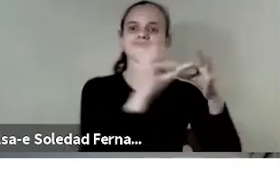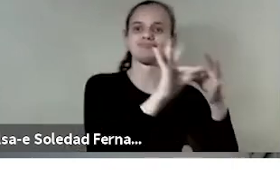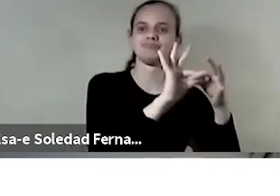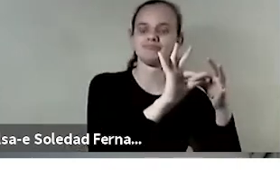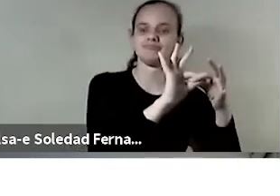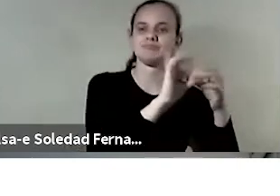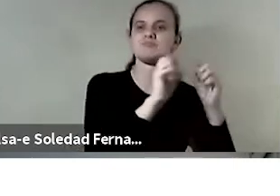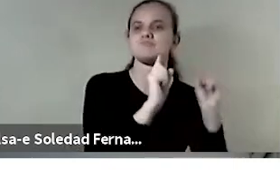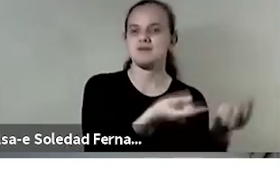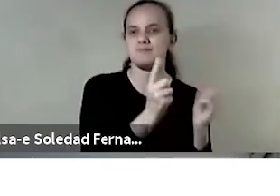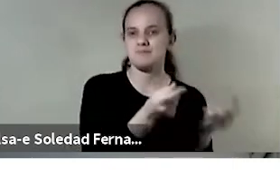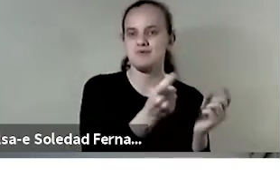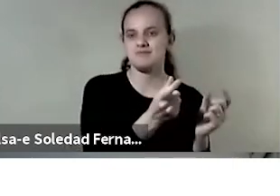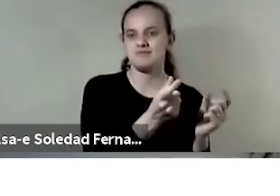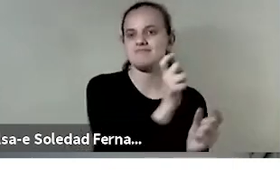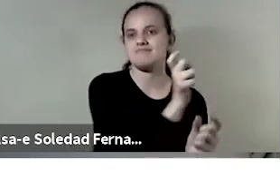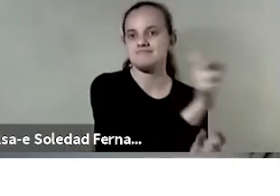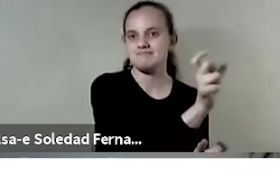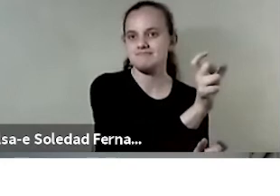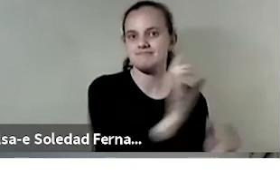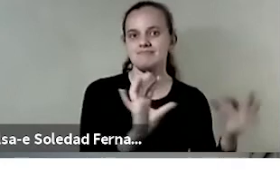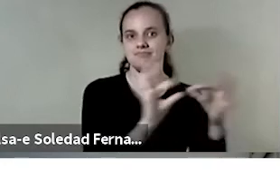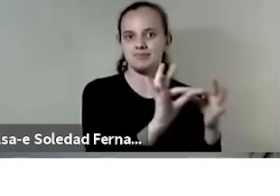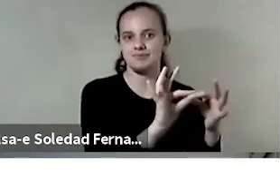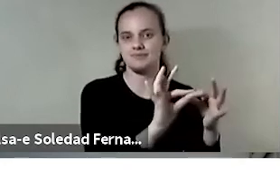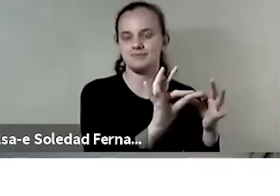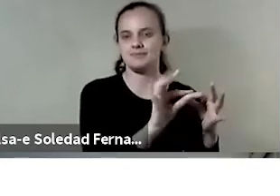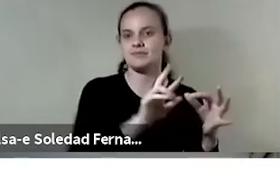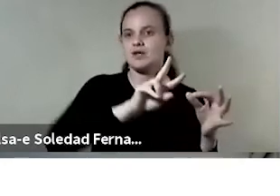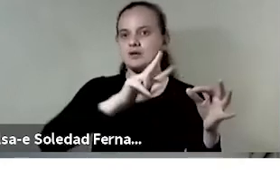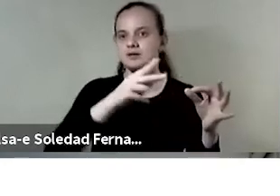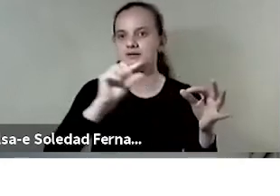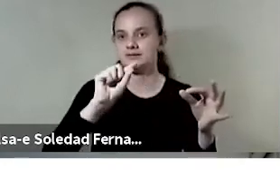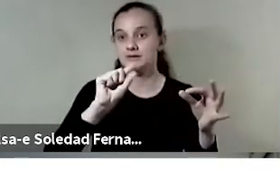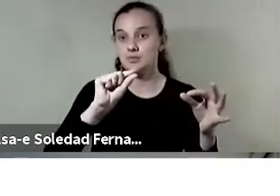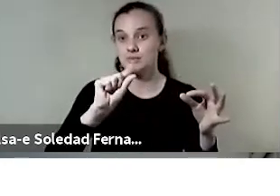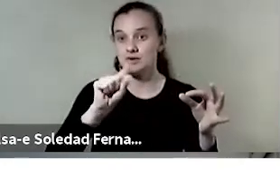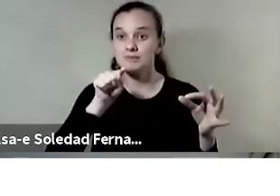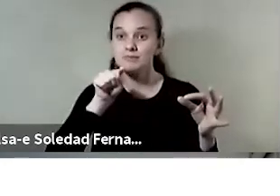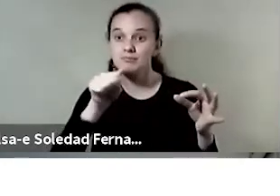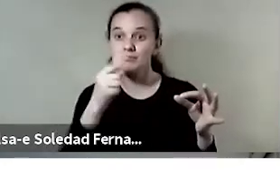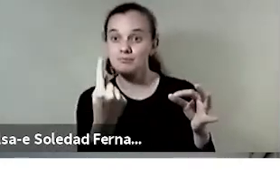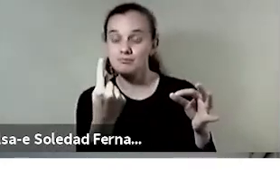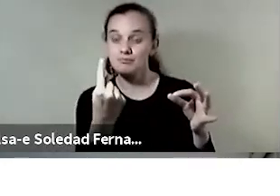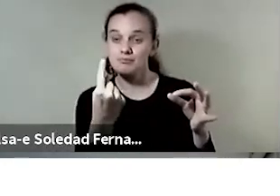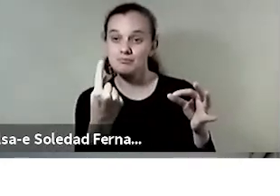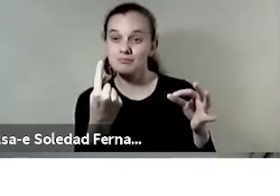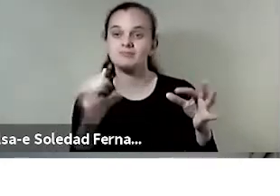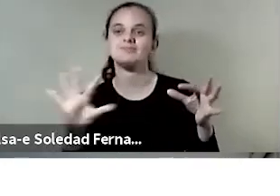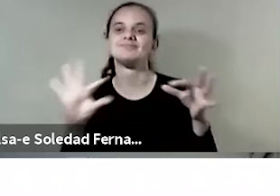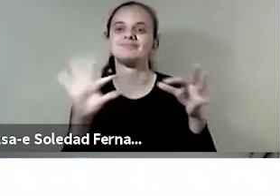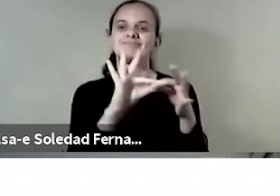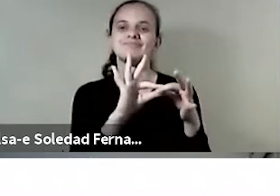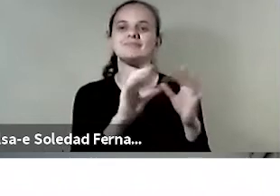forma. Siempre el primer número va a ser el principio. Entonces, el 1 es el principio perceptible.